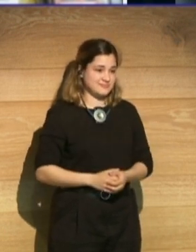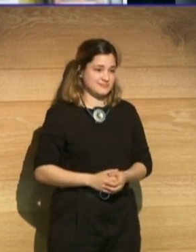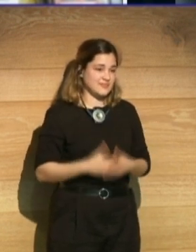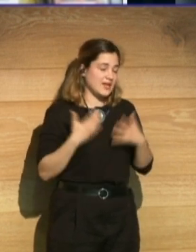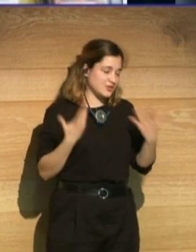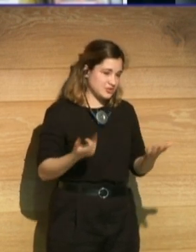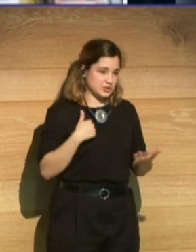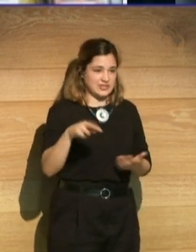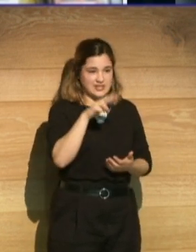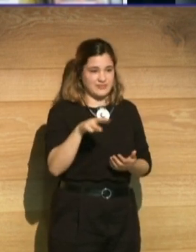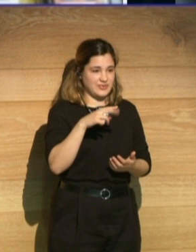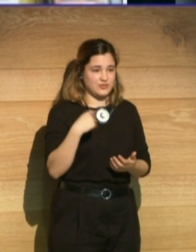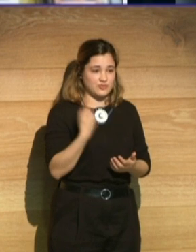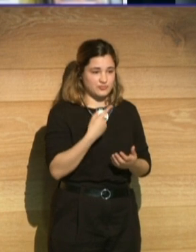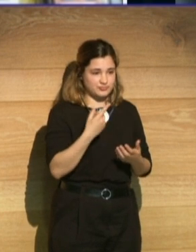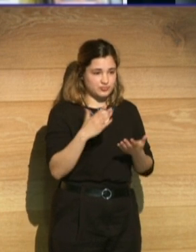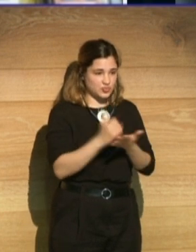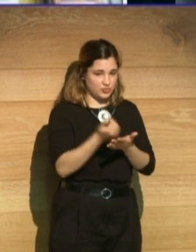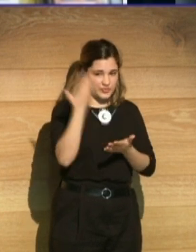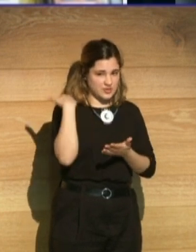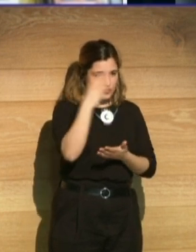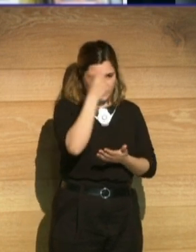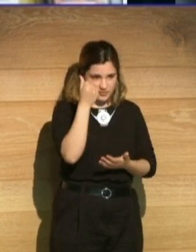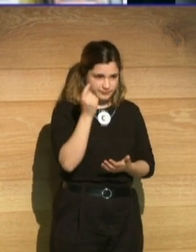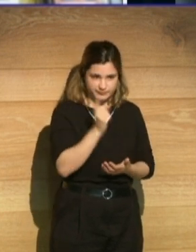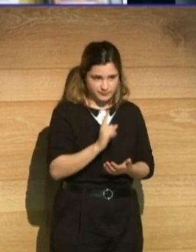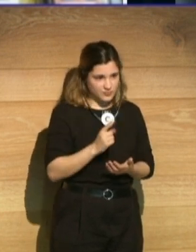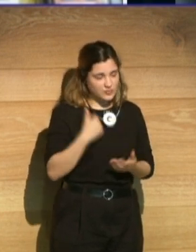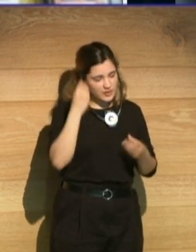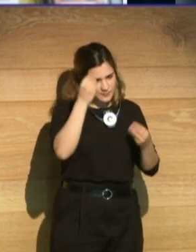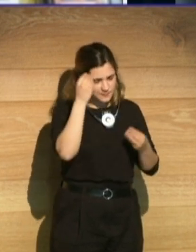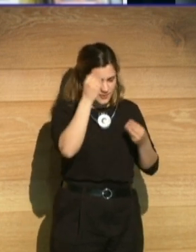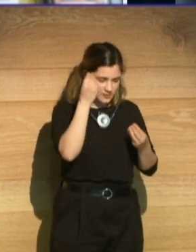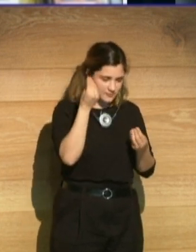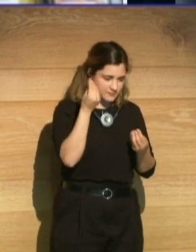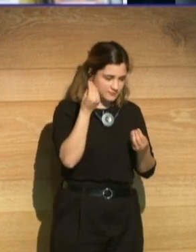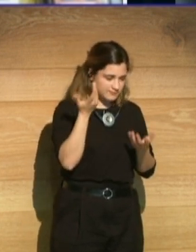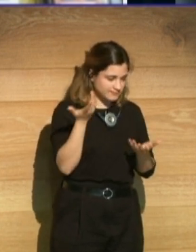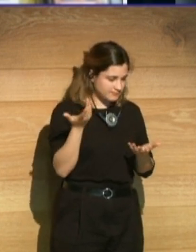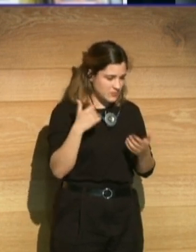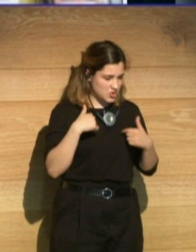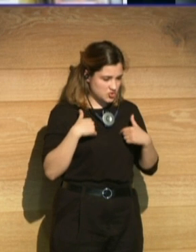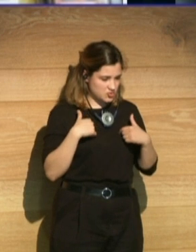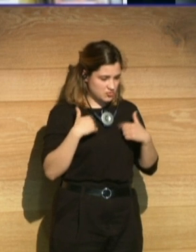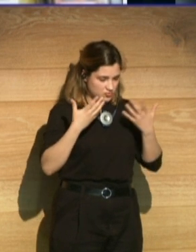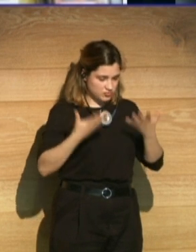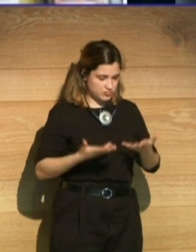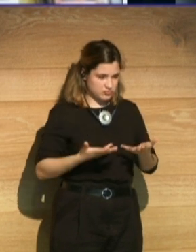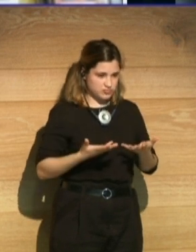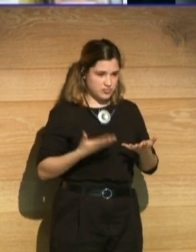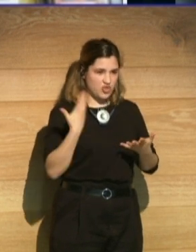Así que, repito, no se nos puede olvidar todo esto. Y nos tenemos que preguntar, ¿dónde estoy yo en